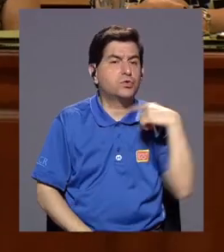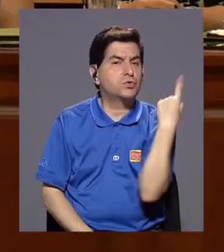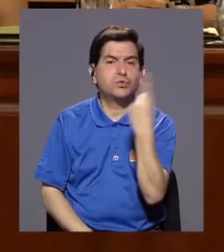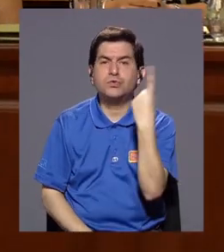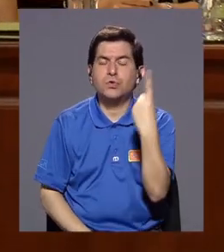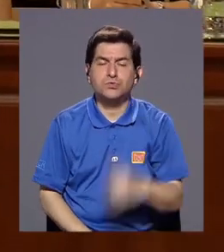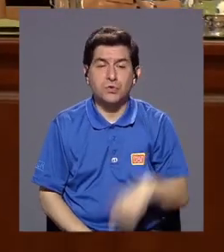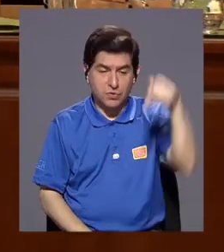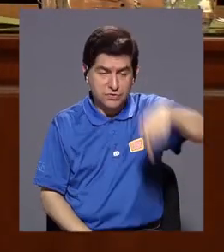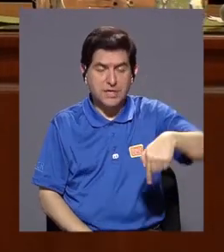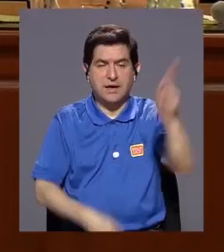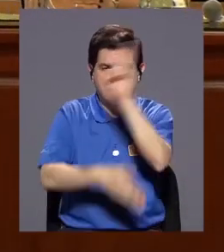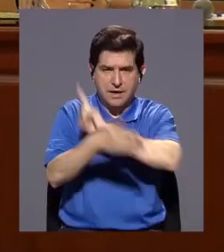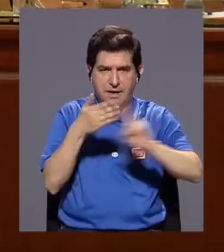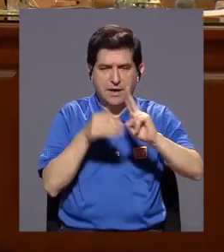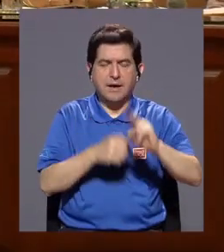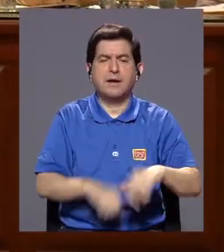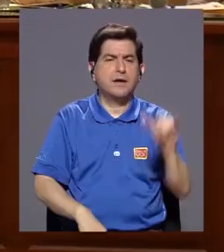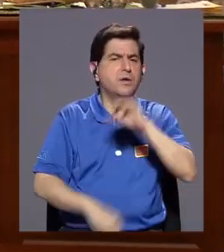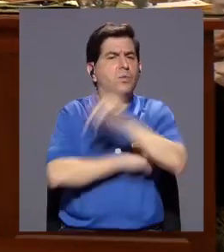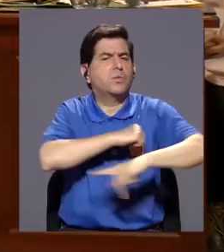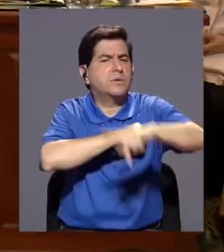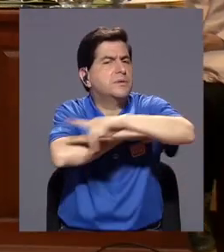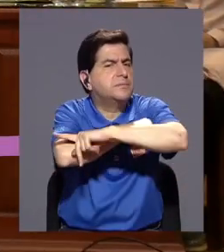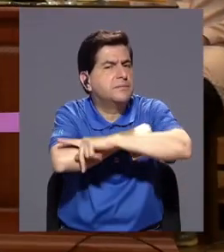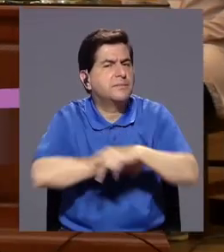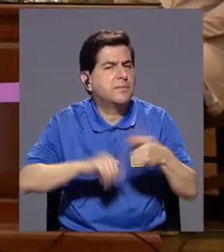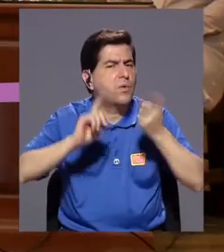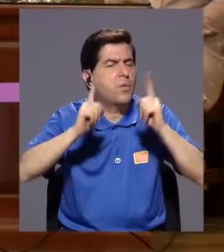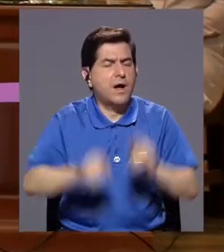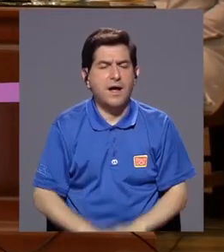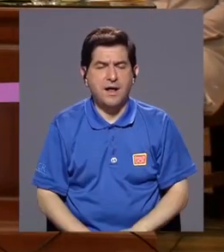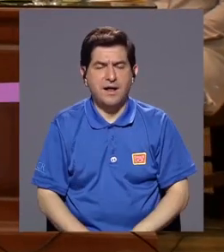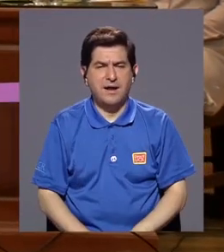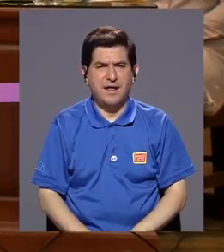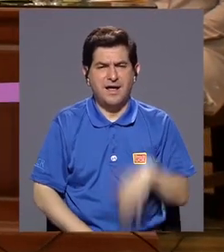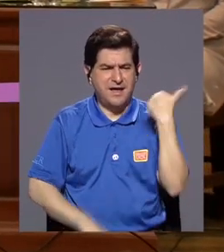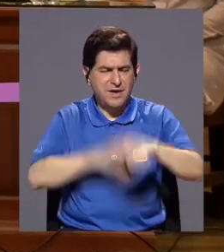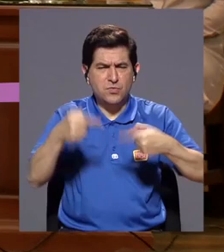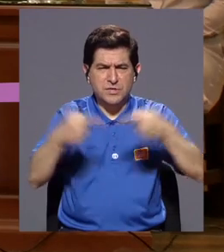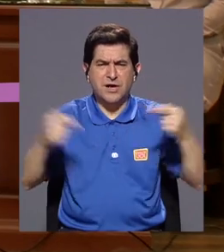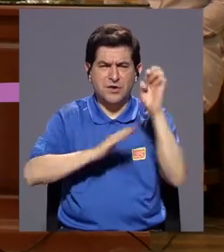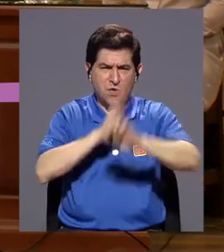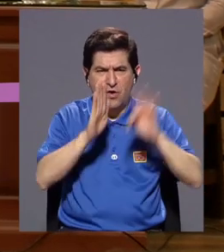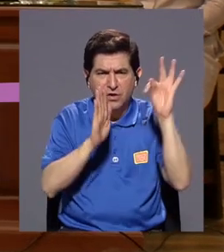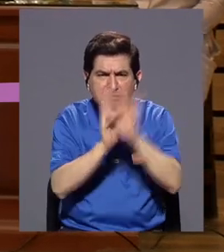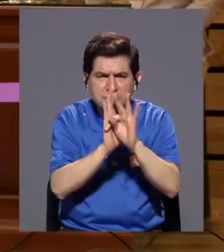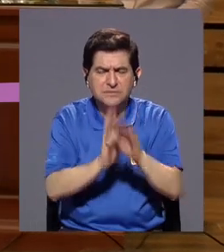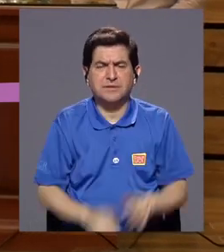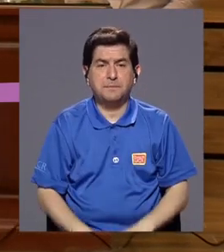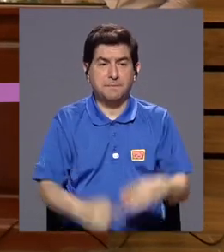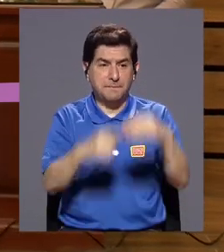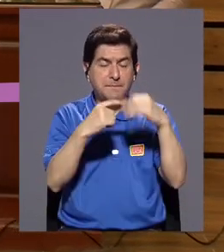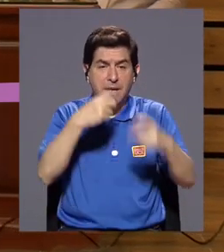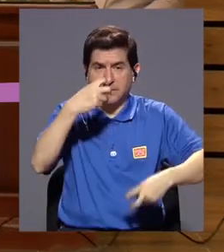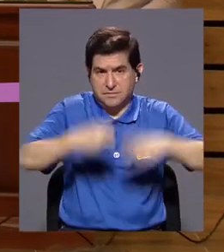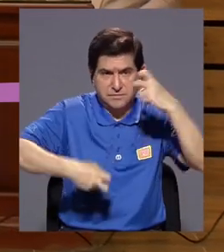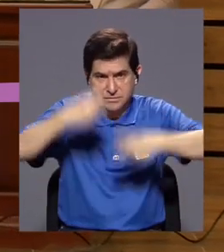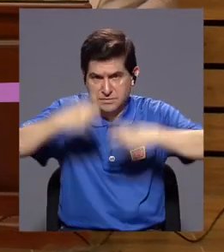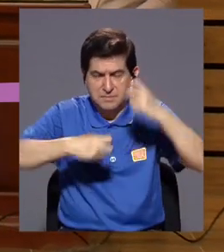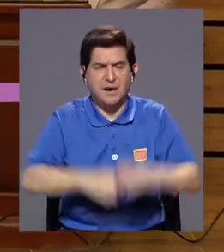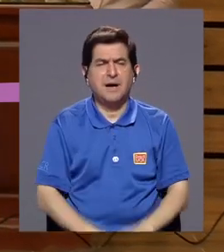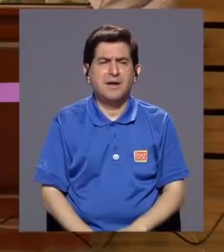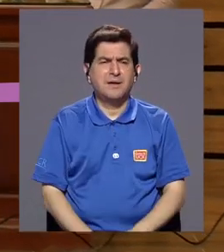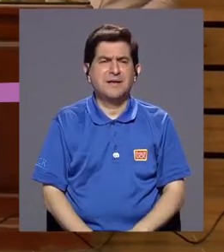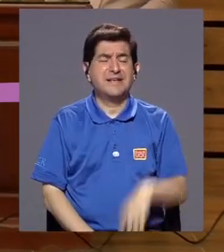no solamente acá en la U, sino como país? Bueno, hay que combatir la estigmatización, que es uno de los principales